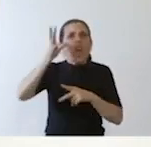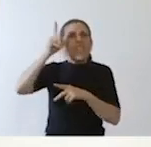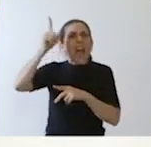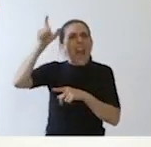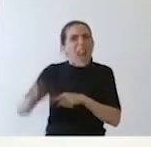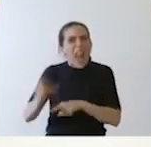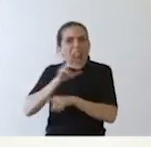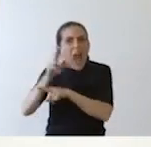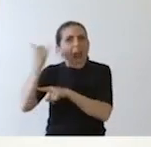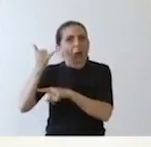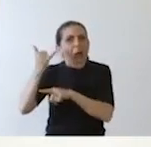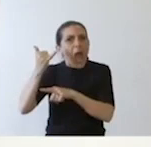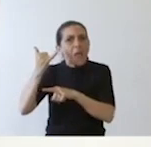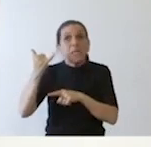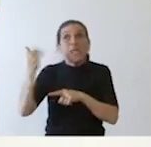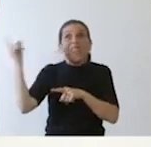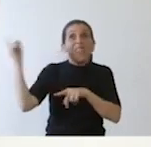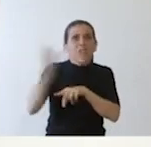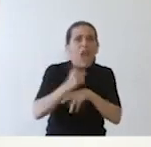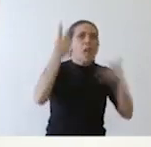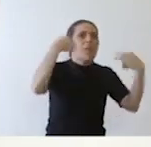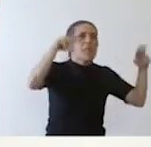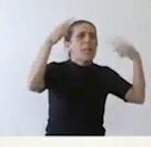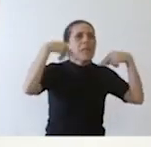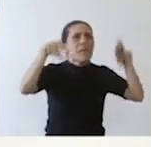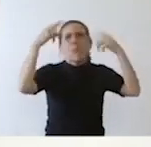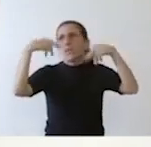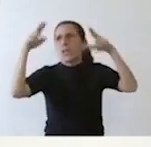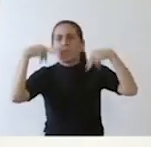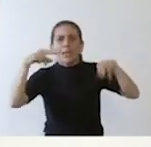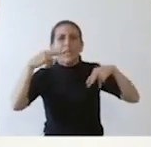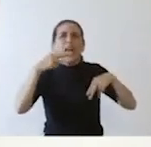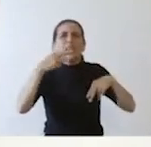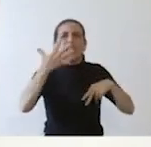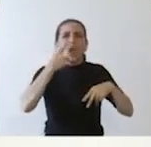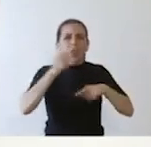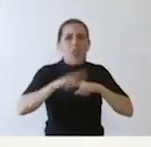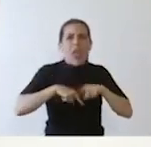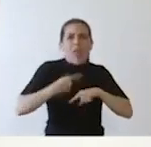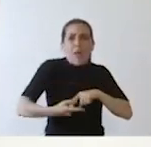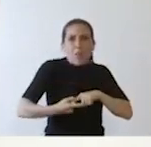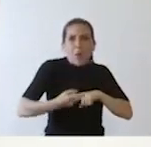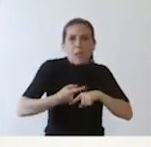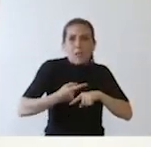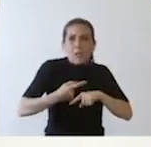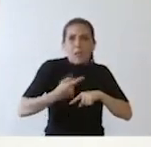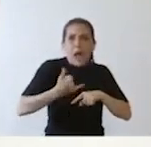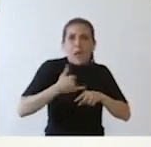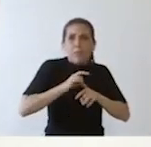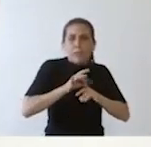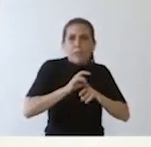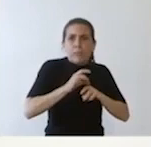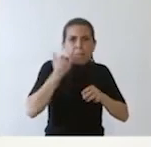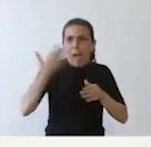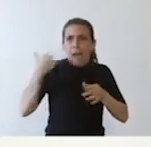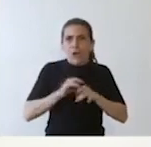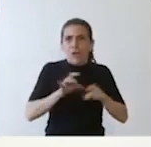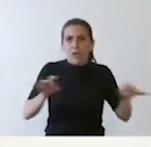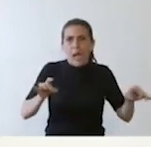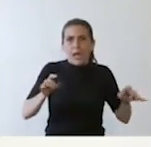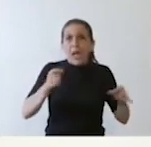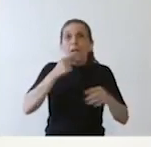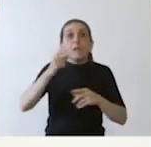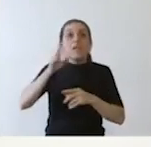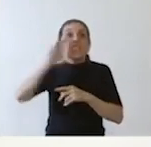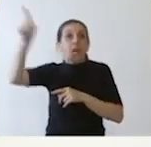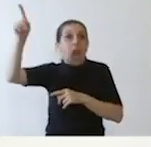presentó síntomas 5 días después de estar paseando por la ciudad. Digamos, si uno viaja a Israel, directamente va a cuarentena. Y en tercer lugar,